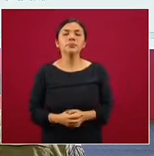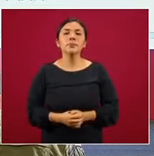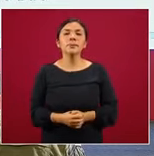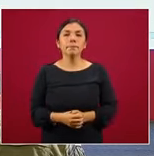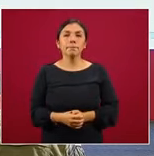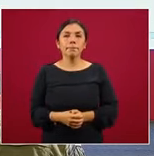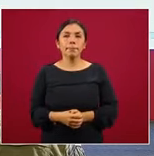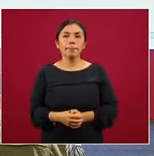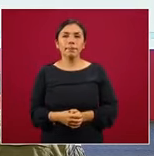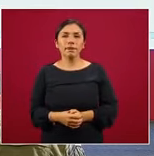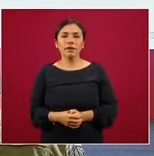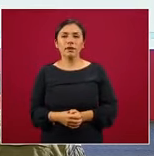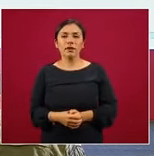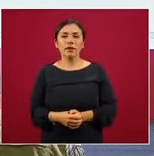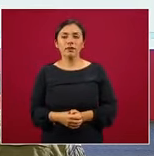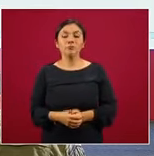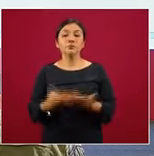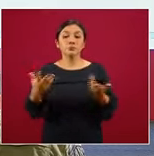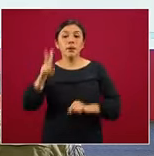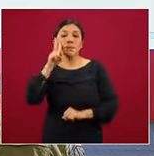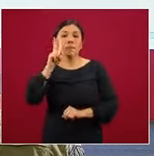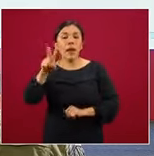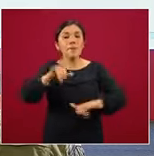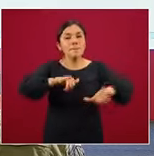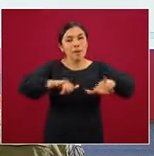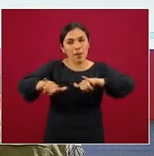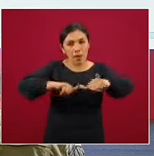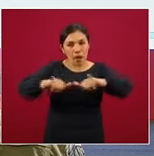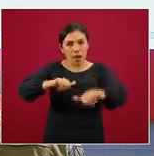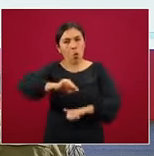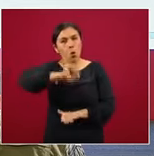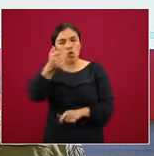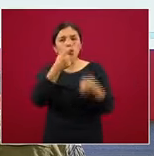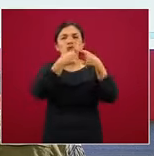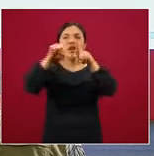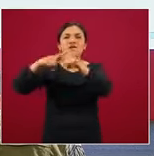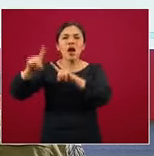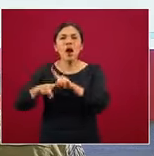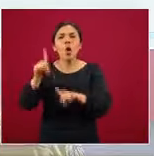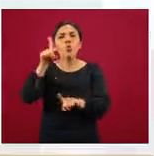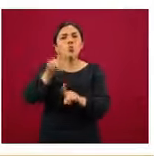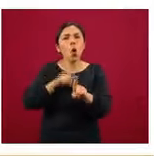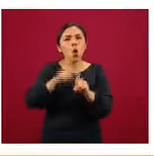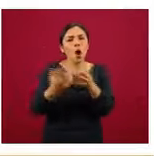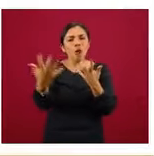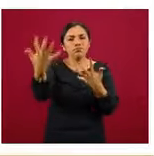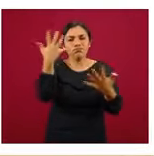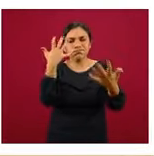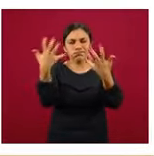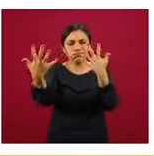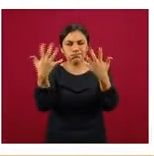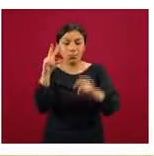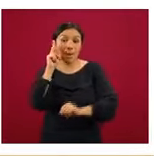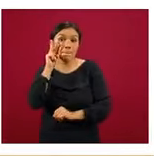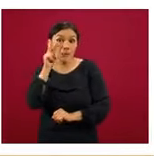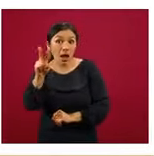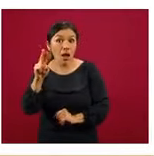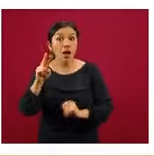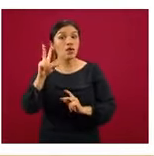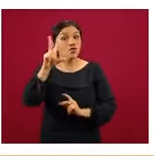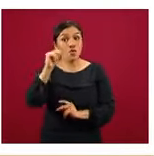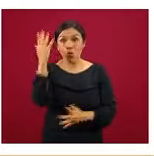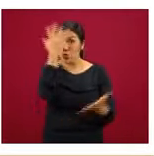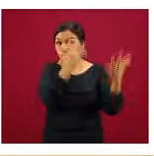favor. Y lo vemos en un mapa, también por distintas intensidades en esta escala. Ojo,